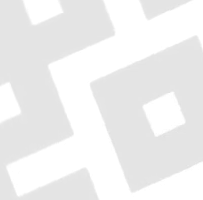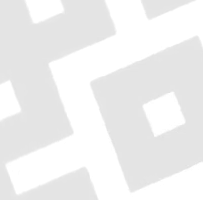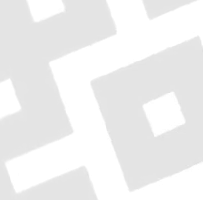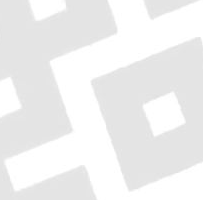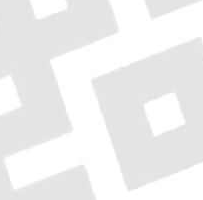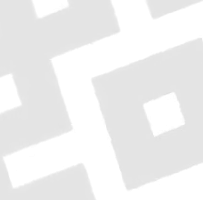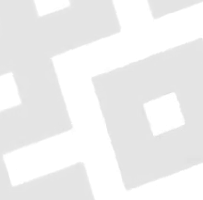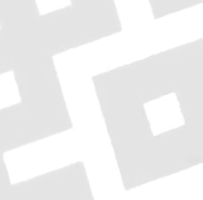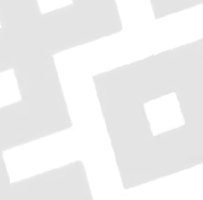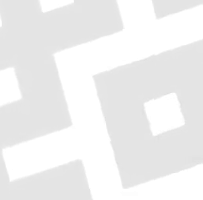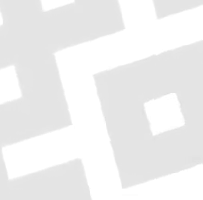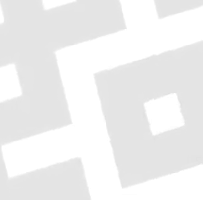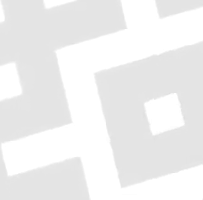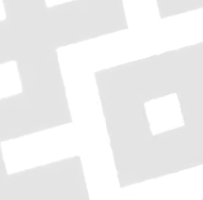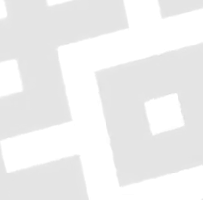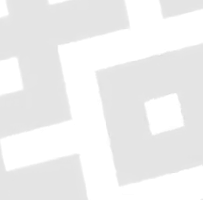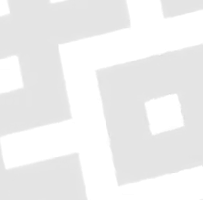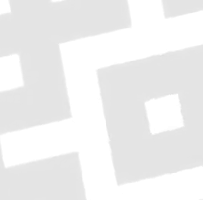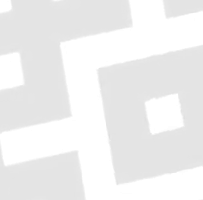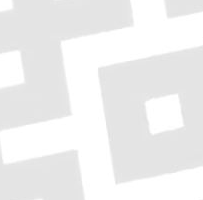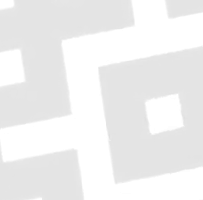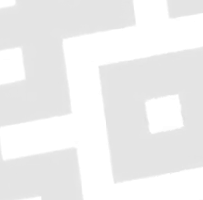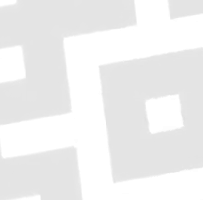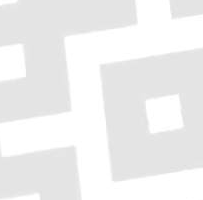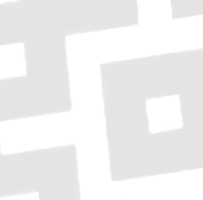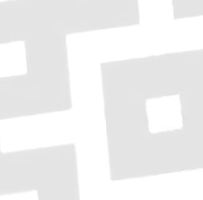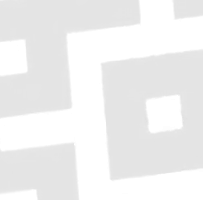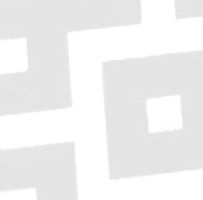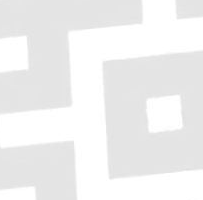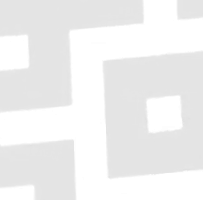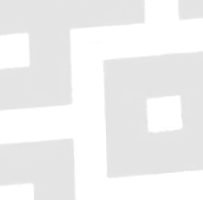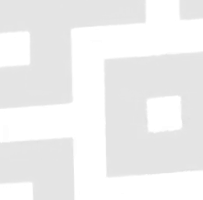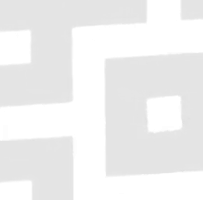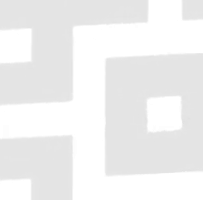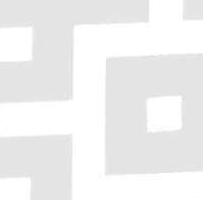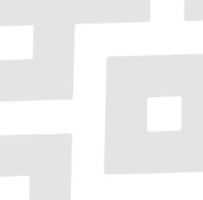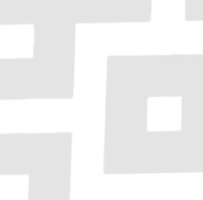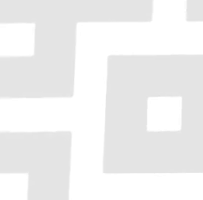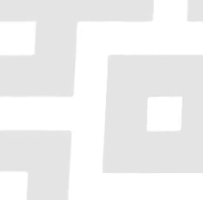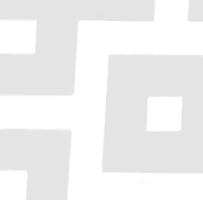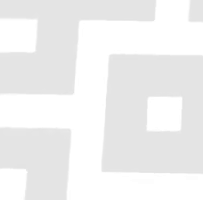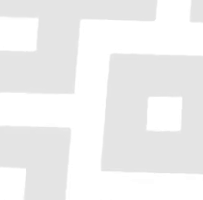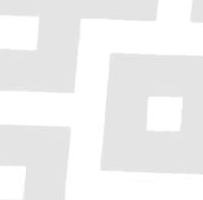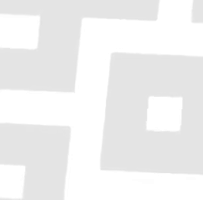estrategia estatal contra el coronavirus actualización en veracruz